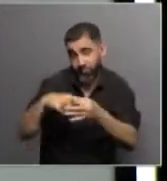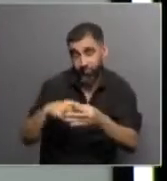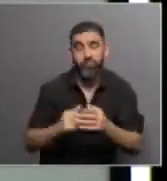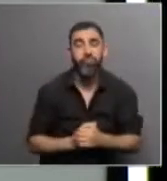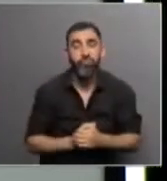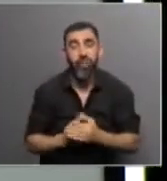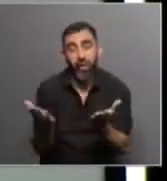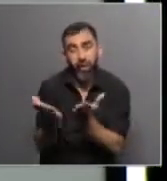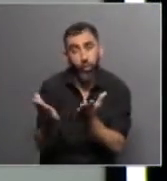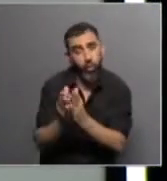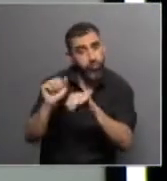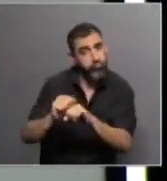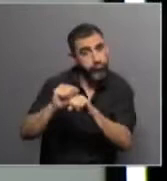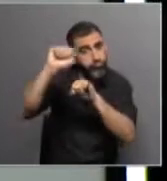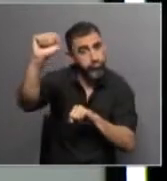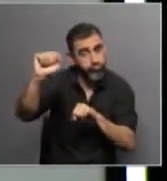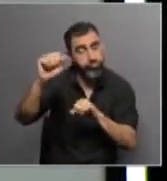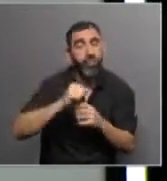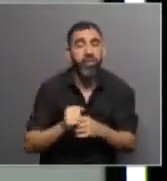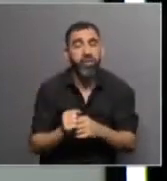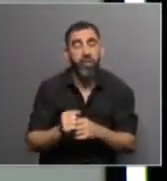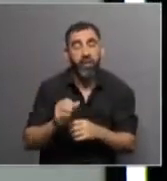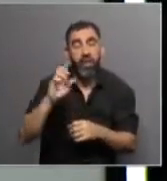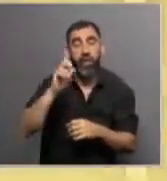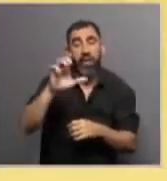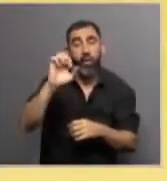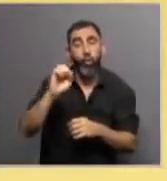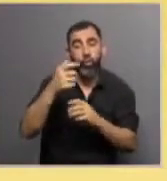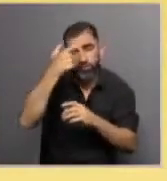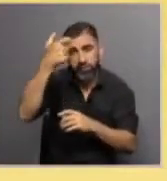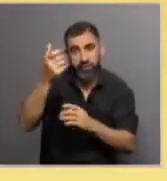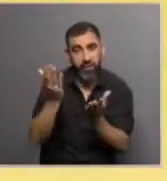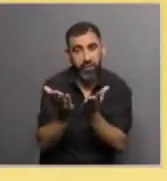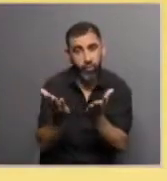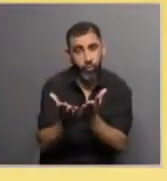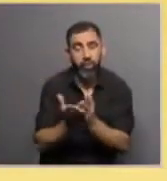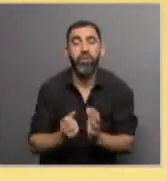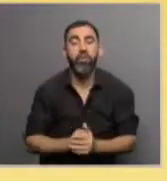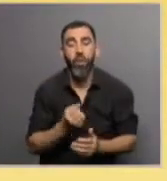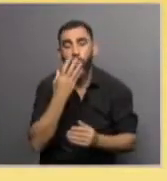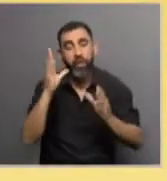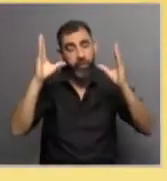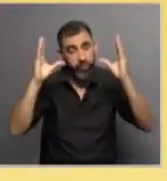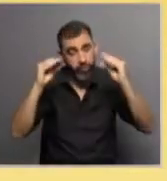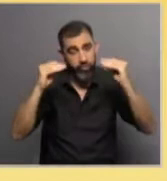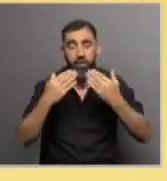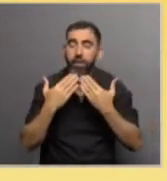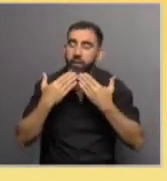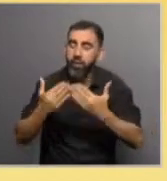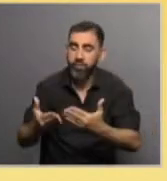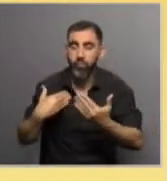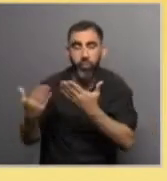Lucía, estudiante de maestría en Pedagogía Geociencias, ¿estás por ahí? Buenas noches. Estoy por aquí, sí, buenas noches. Muchas gracias